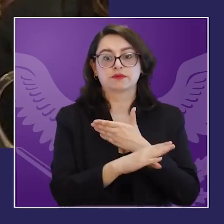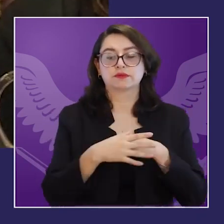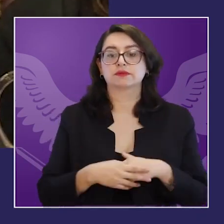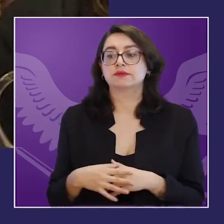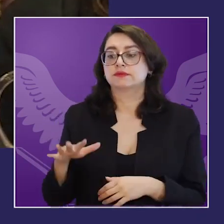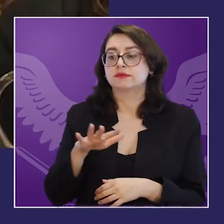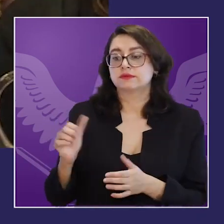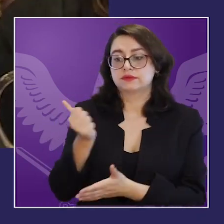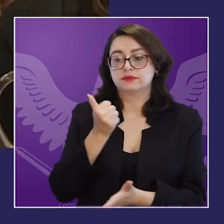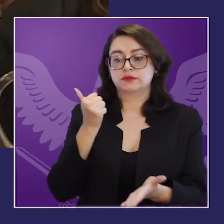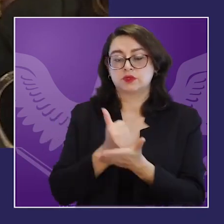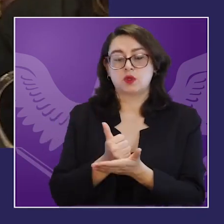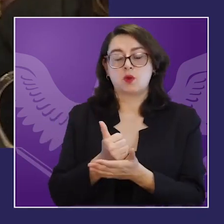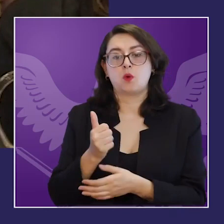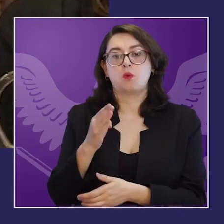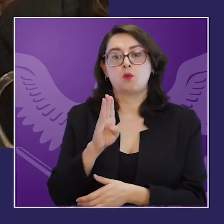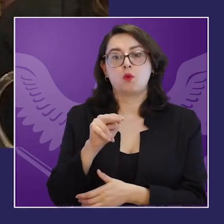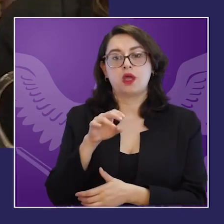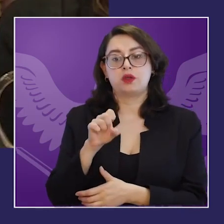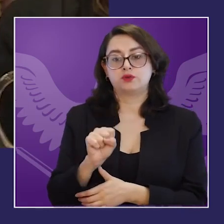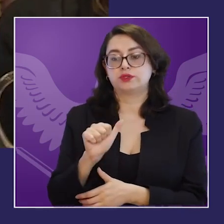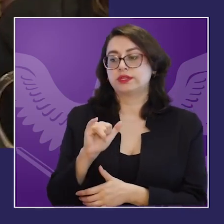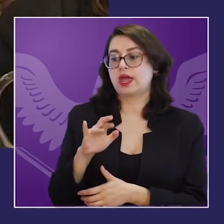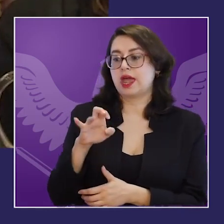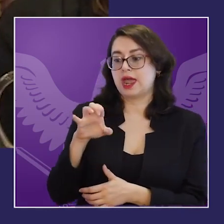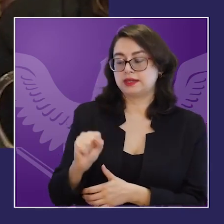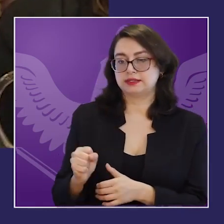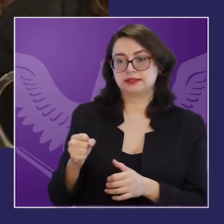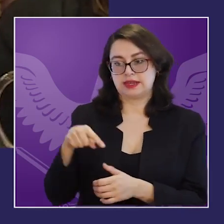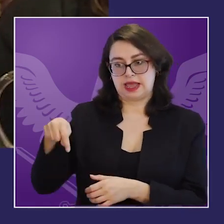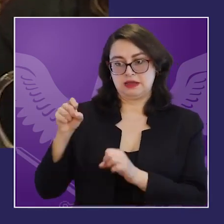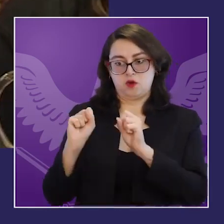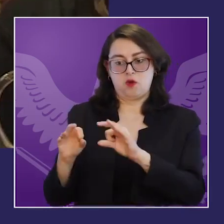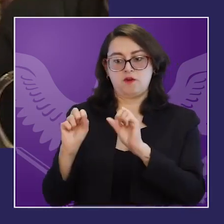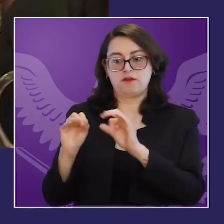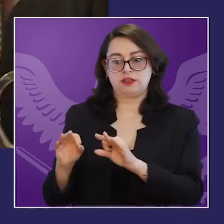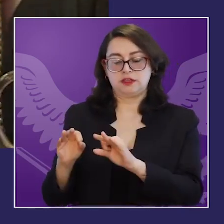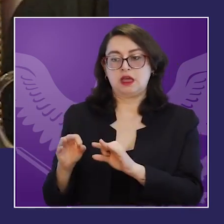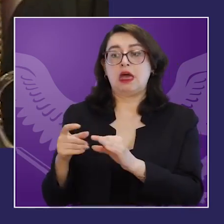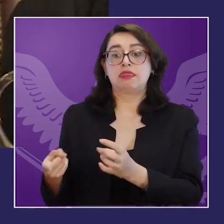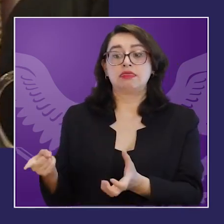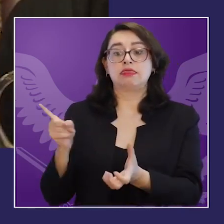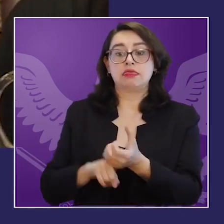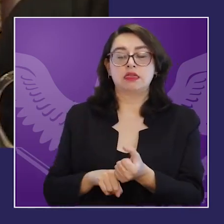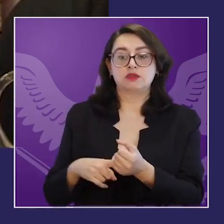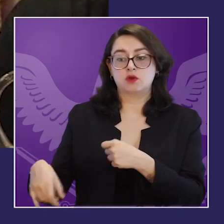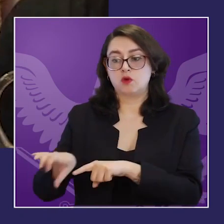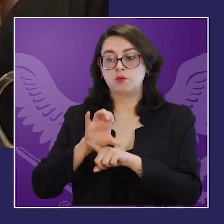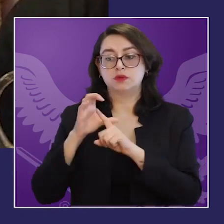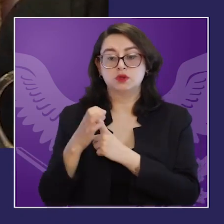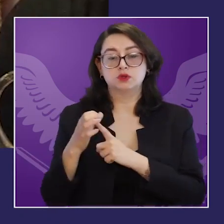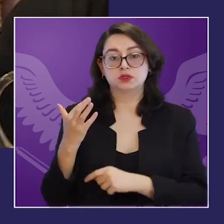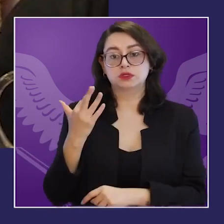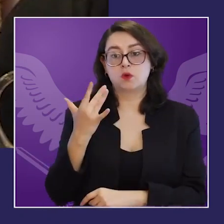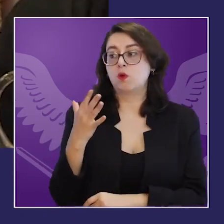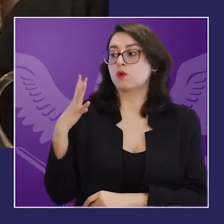Aires y desde el año 2010 creamos un centro de asistencia compuesto por 50 profesionales voluntarias que acompañan de